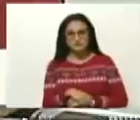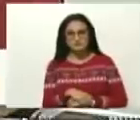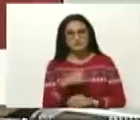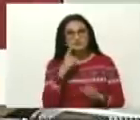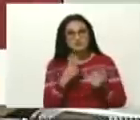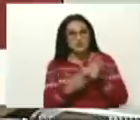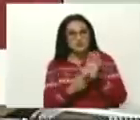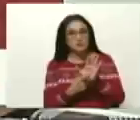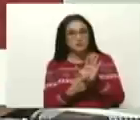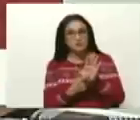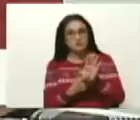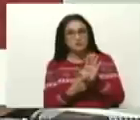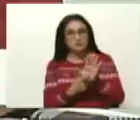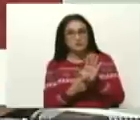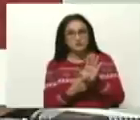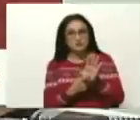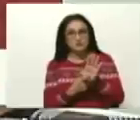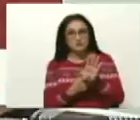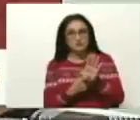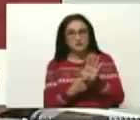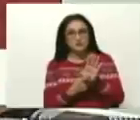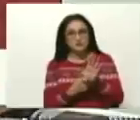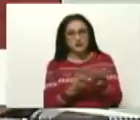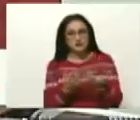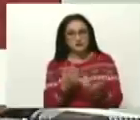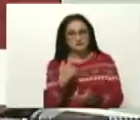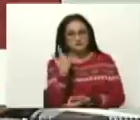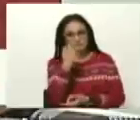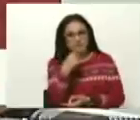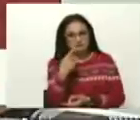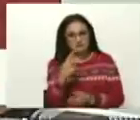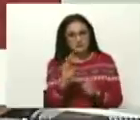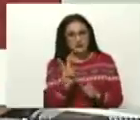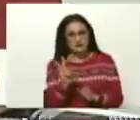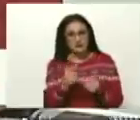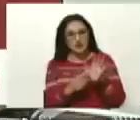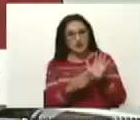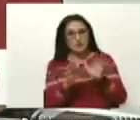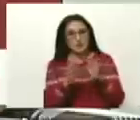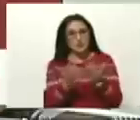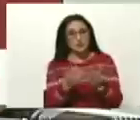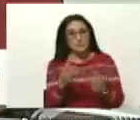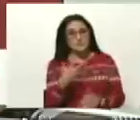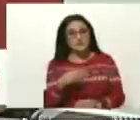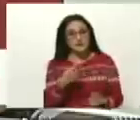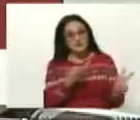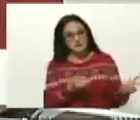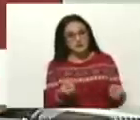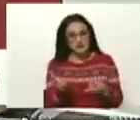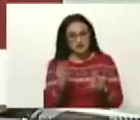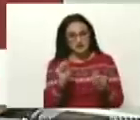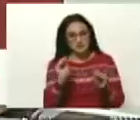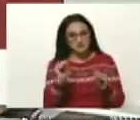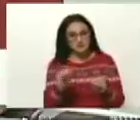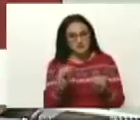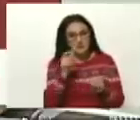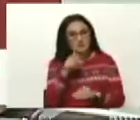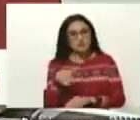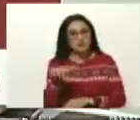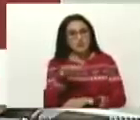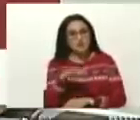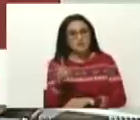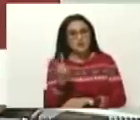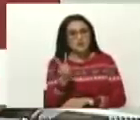mostrando pues la cara de nuestro país para el mundo. El presidente ha hecho una invitación a los pueblos del mundo que quieran venir a